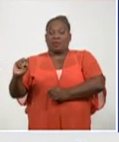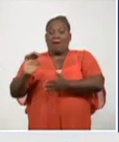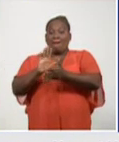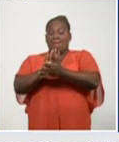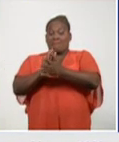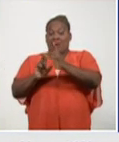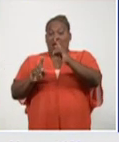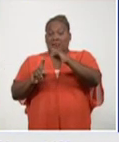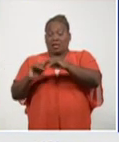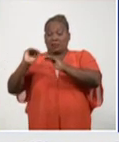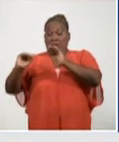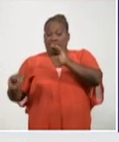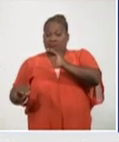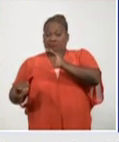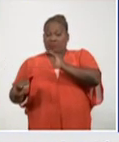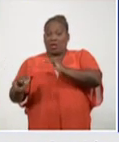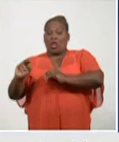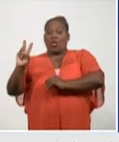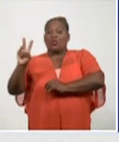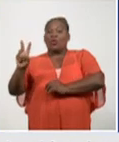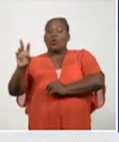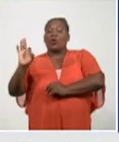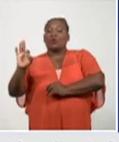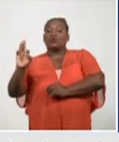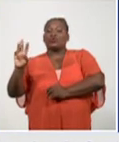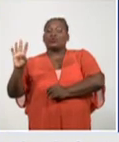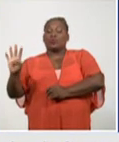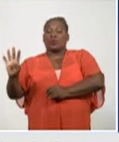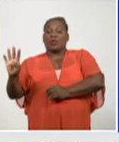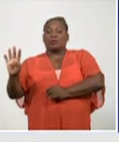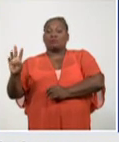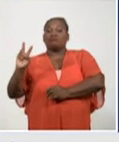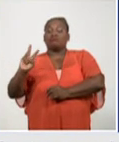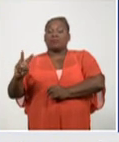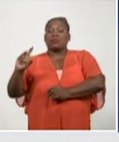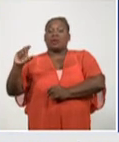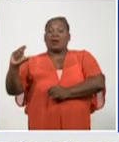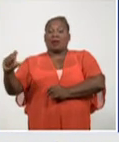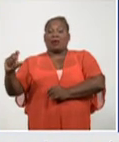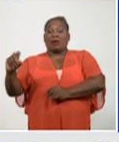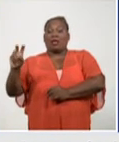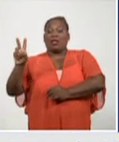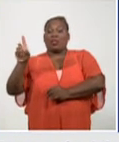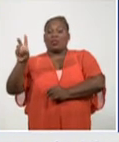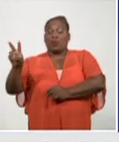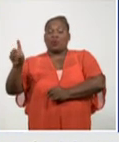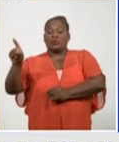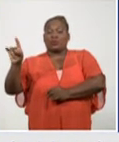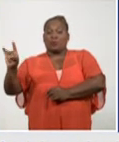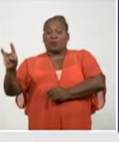Matanzas con 284, Santa Clara 219, Camagüey